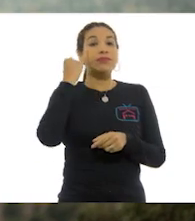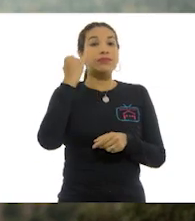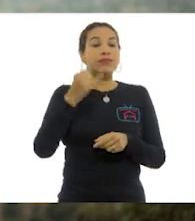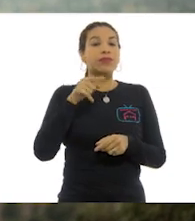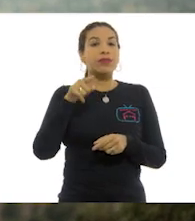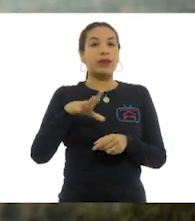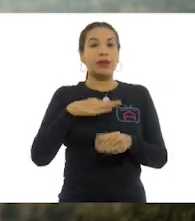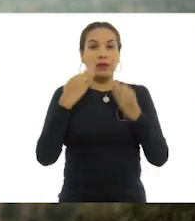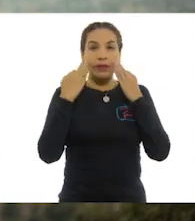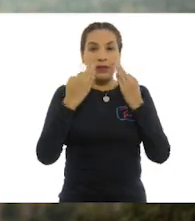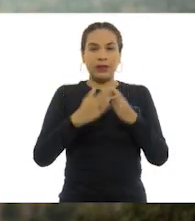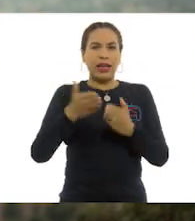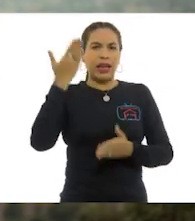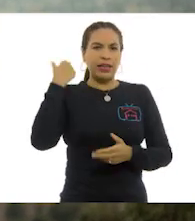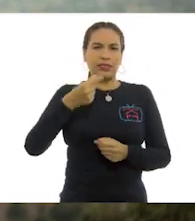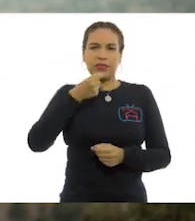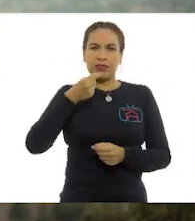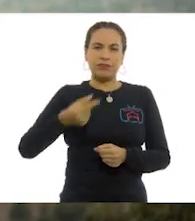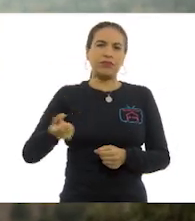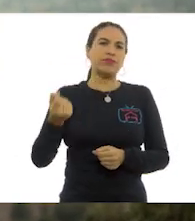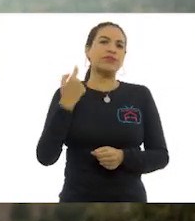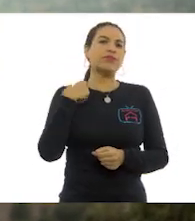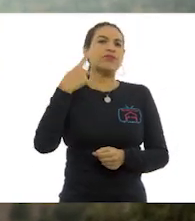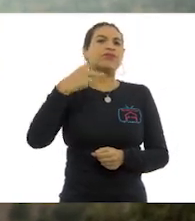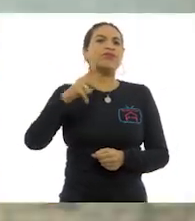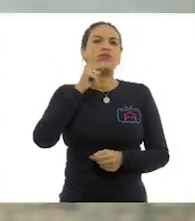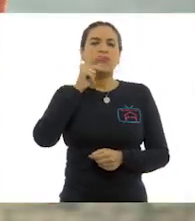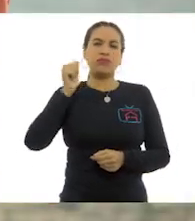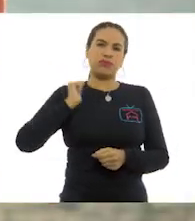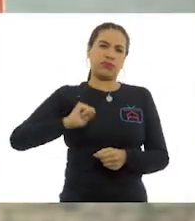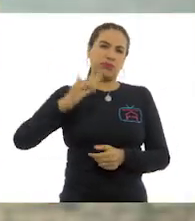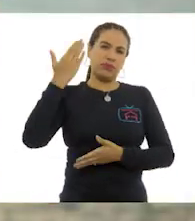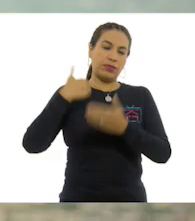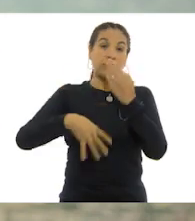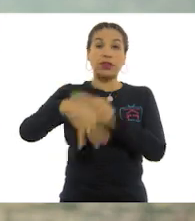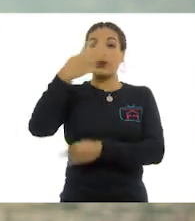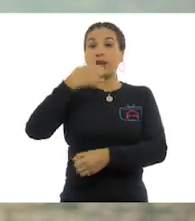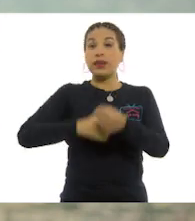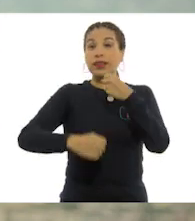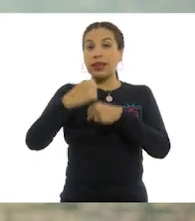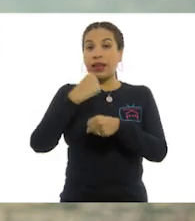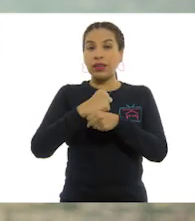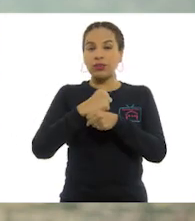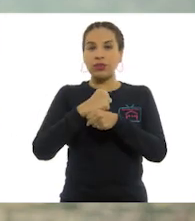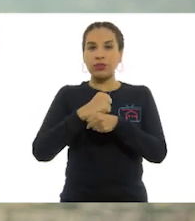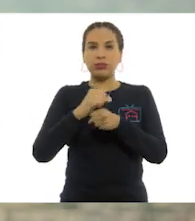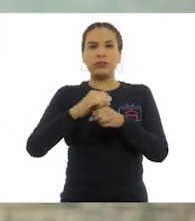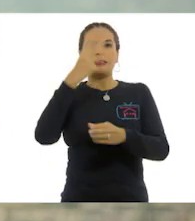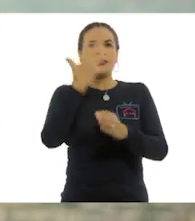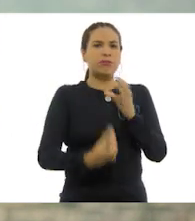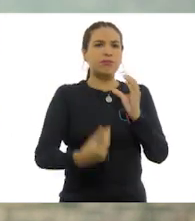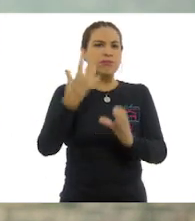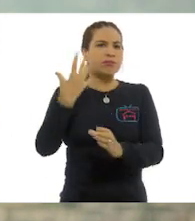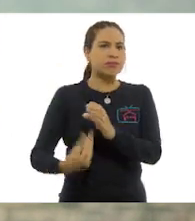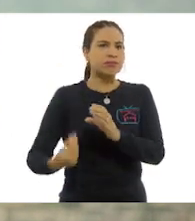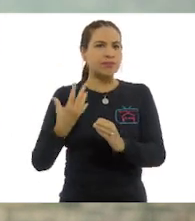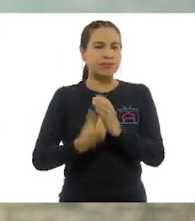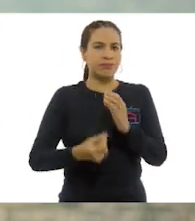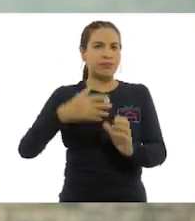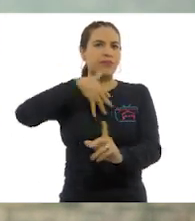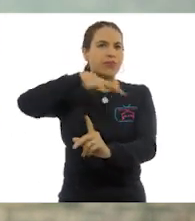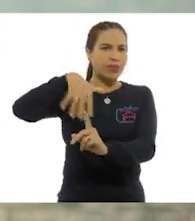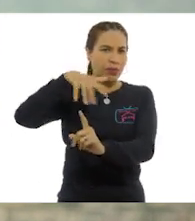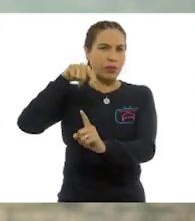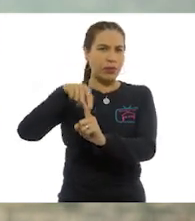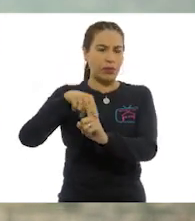él presenció, siendo un niño, el asesinato de su padre y durante 14 años se mantuvo huyendo, se fue a Huejotzingo porque era